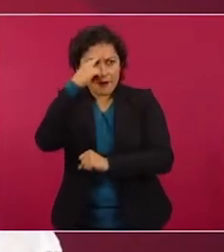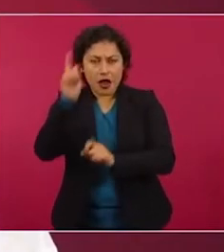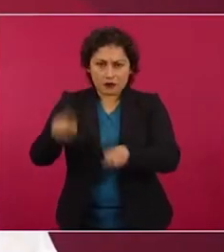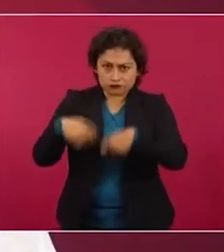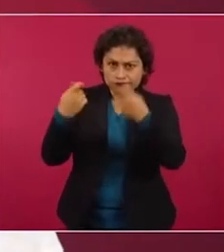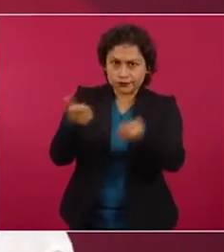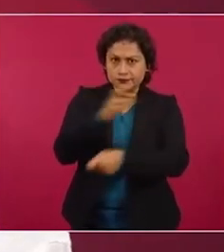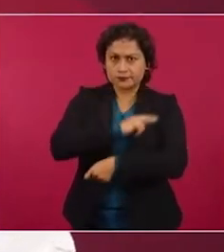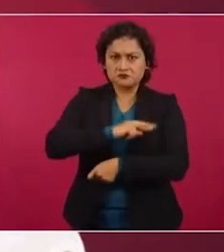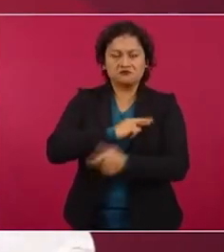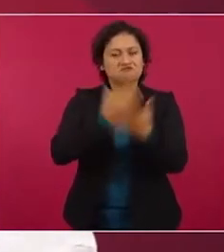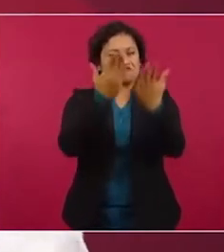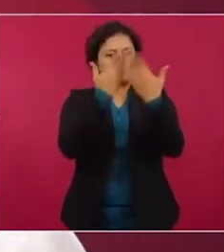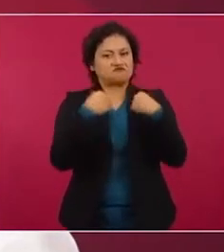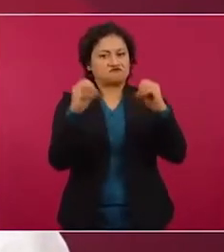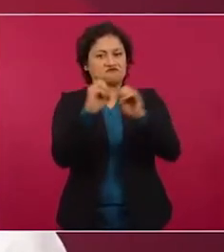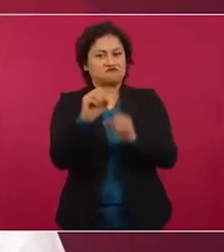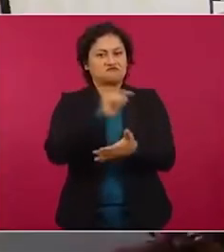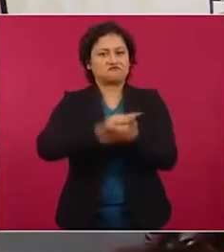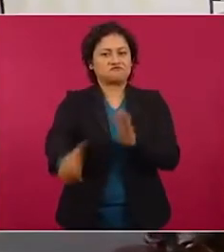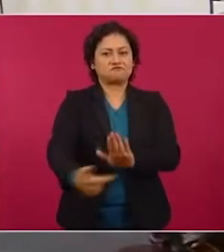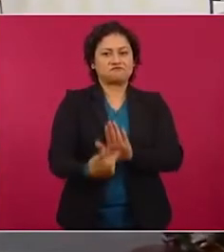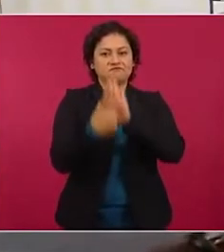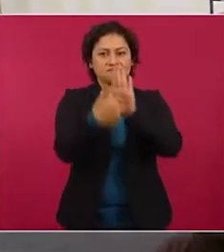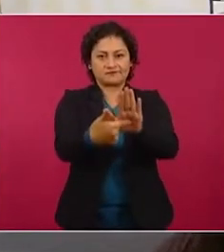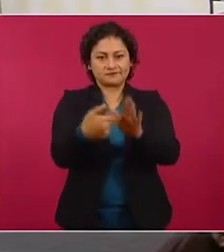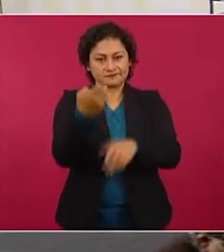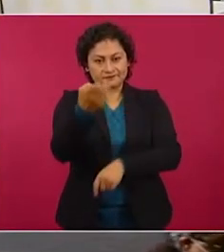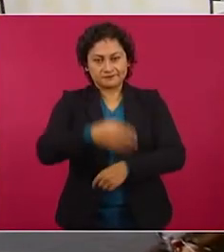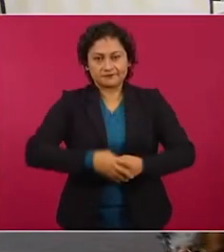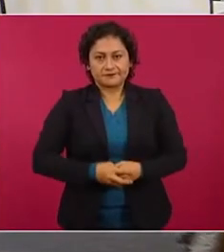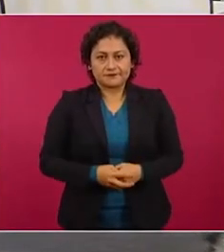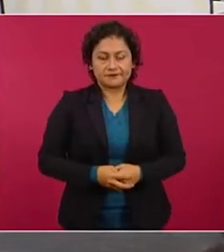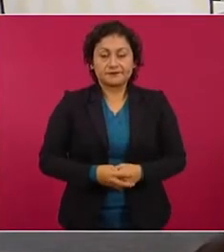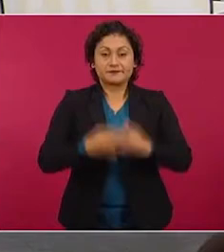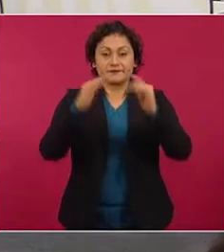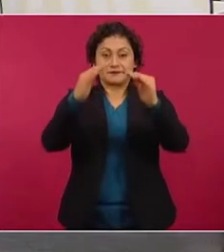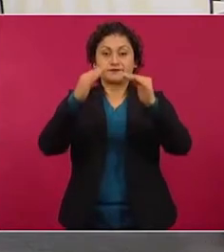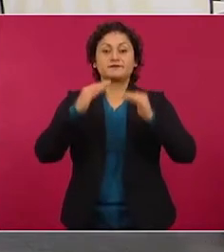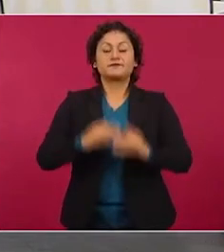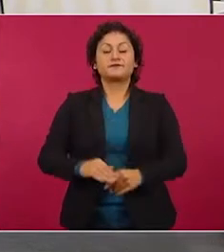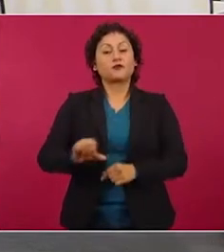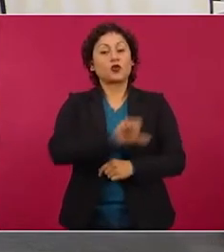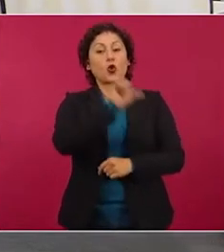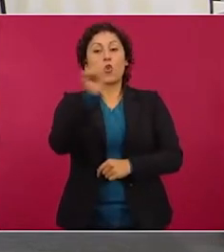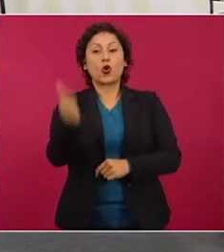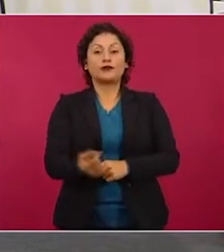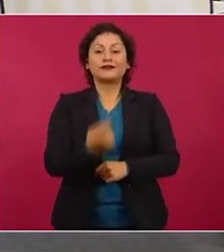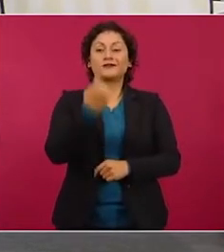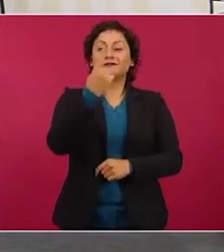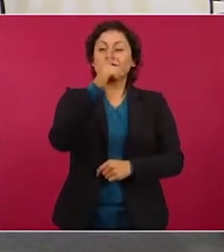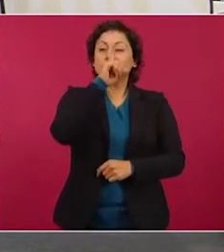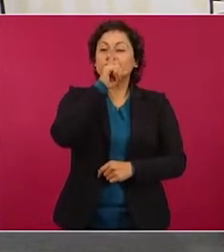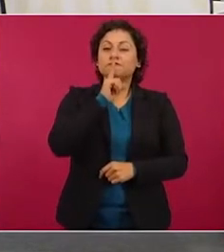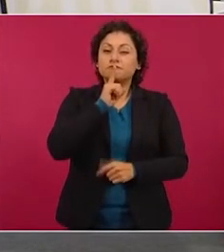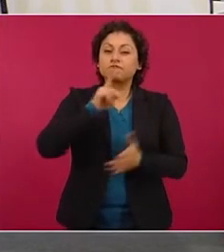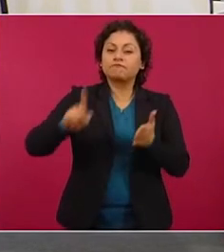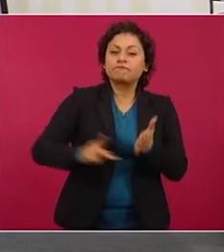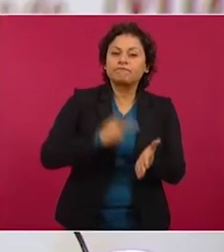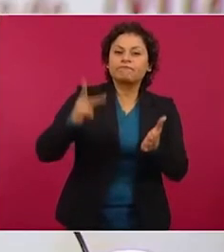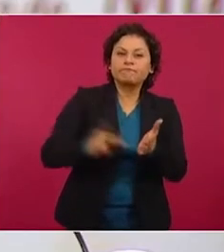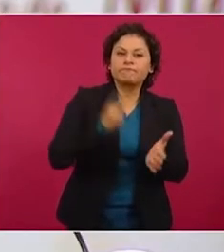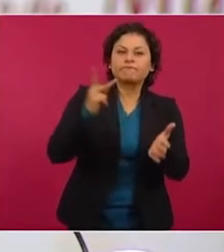casa. Siguiente, por favor. Una mentira que se repite mil veces sigue siendo